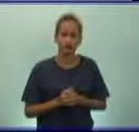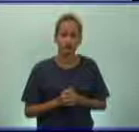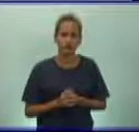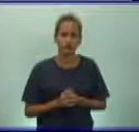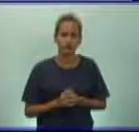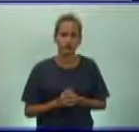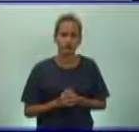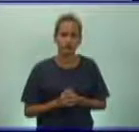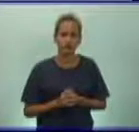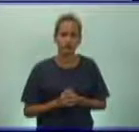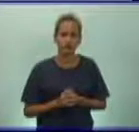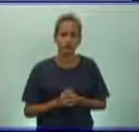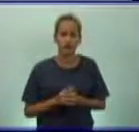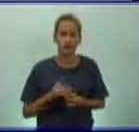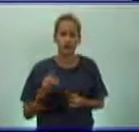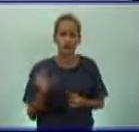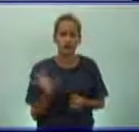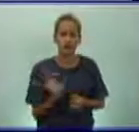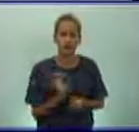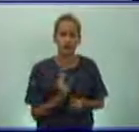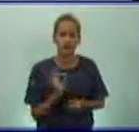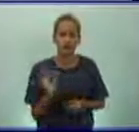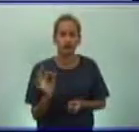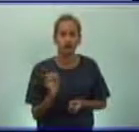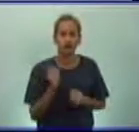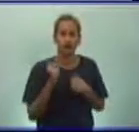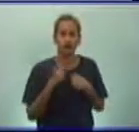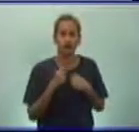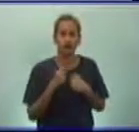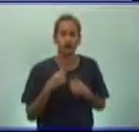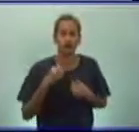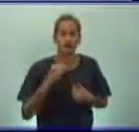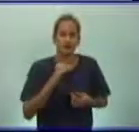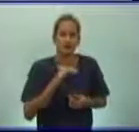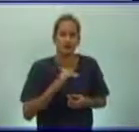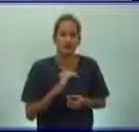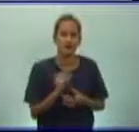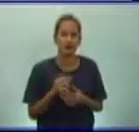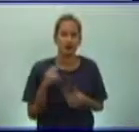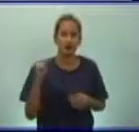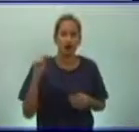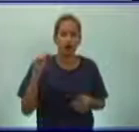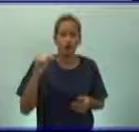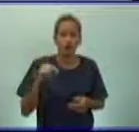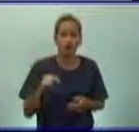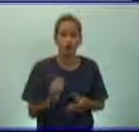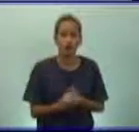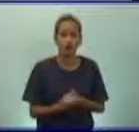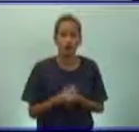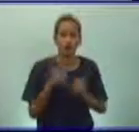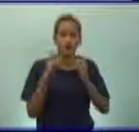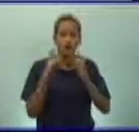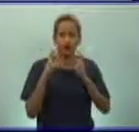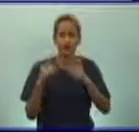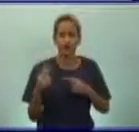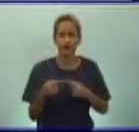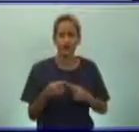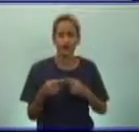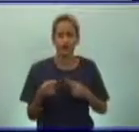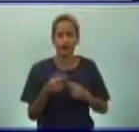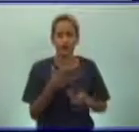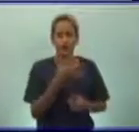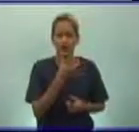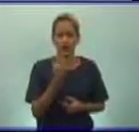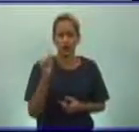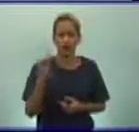Su presencia se siente todavía tan vívida y cercana que tal parece como si estuviera aquí. Busquen